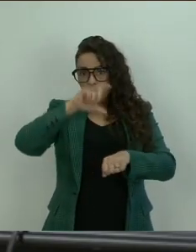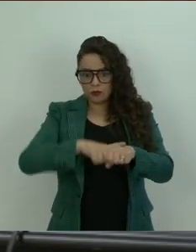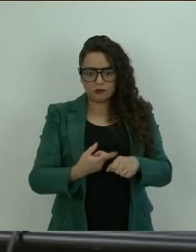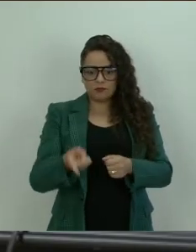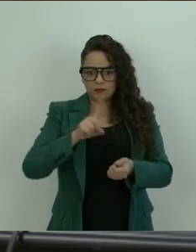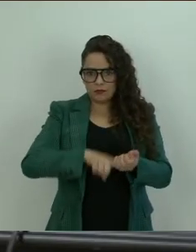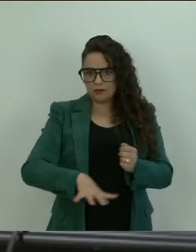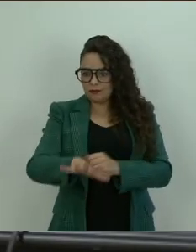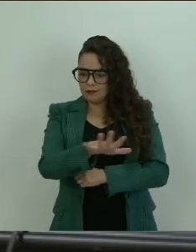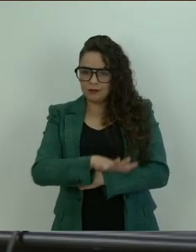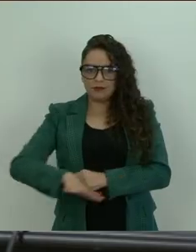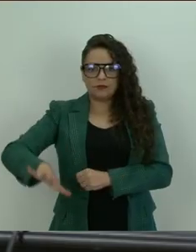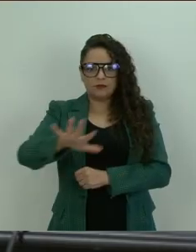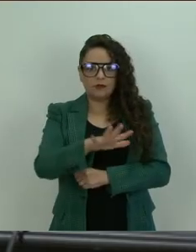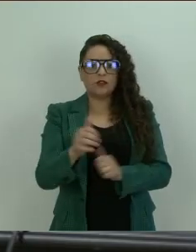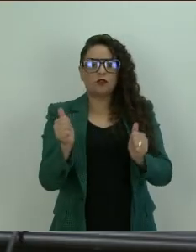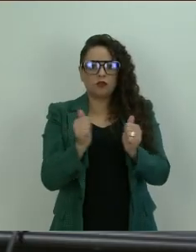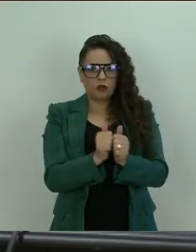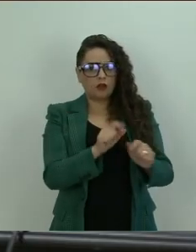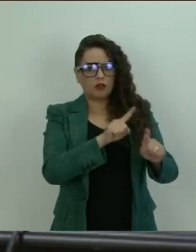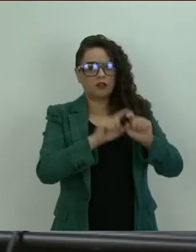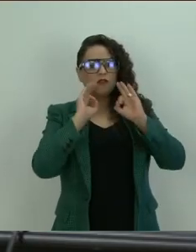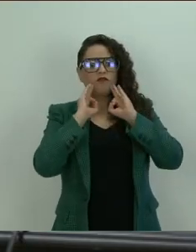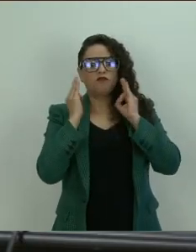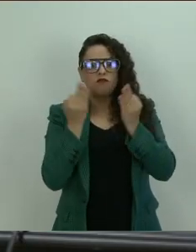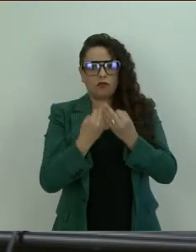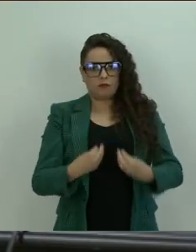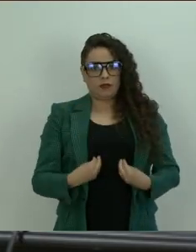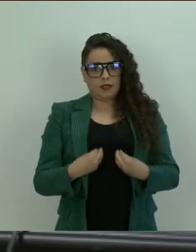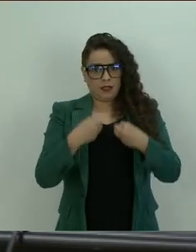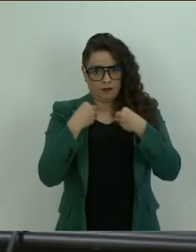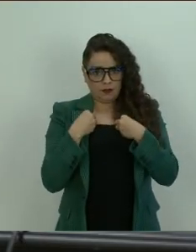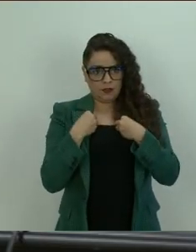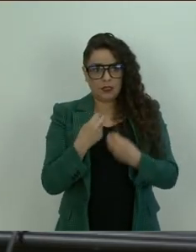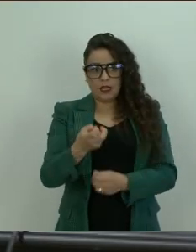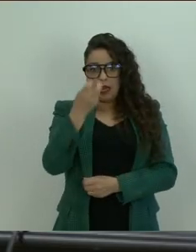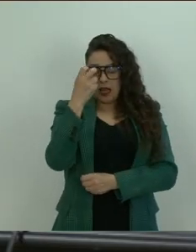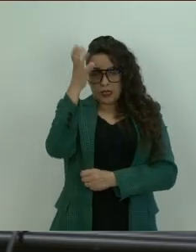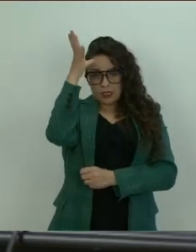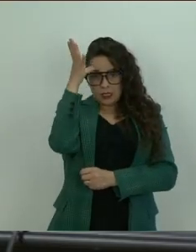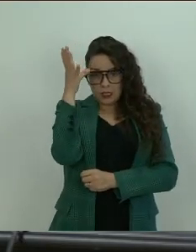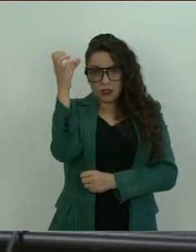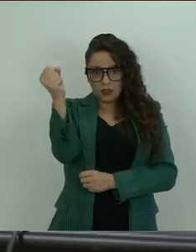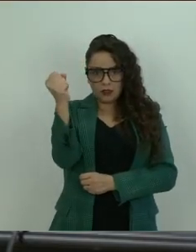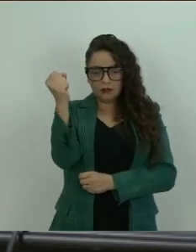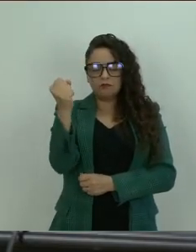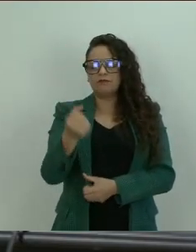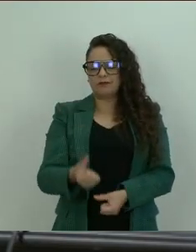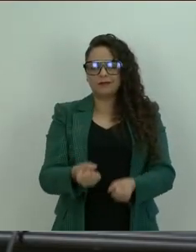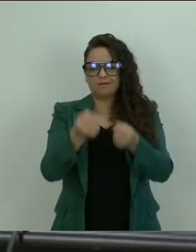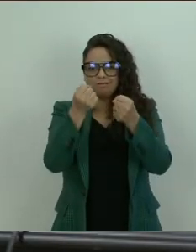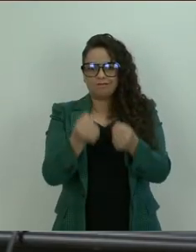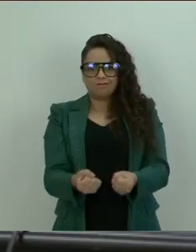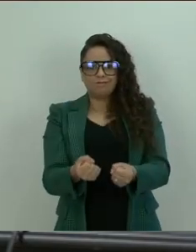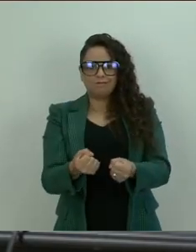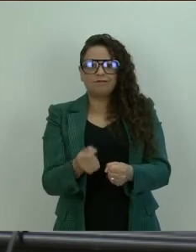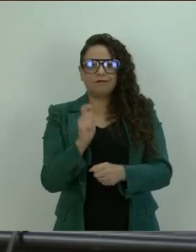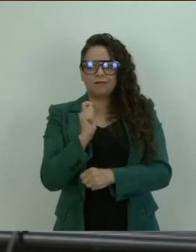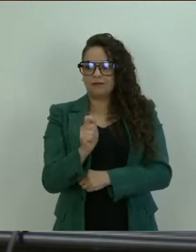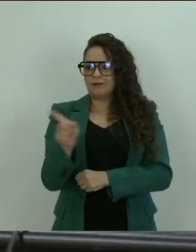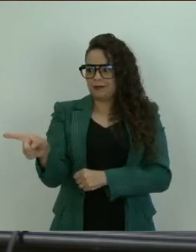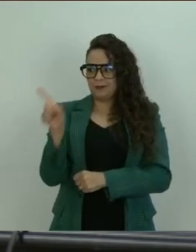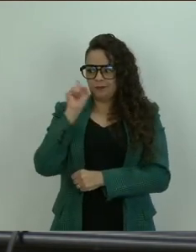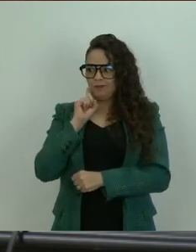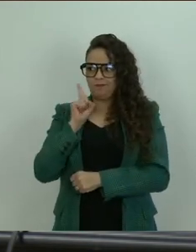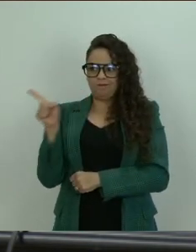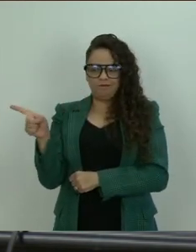perspectiva multidisciplinar. Estos conceptos, que seguramente serán desarrollados por nuestra destacada ponente,